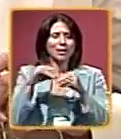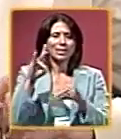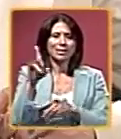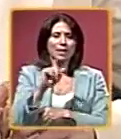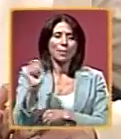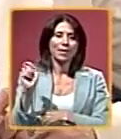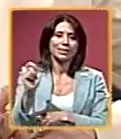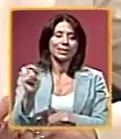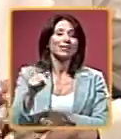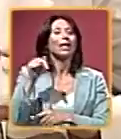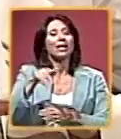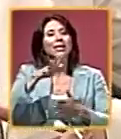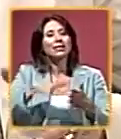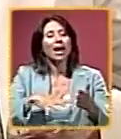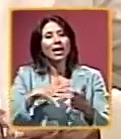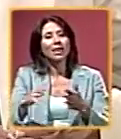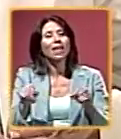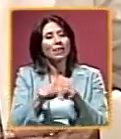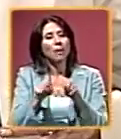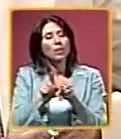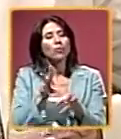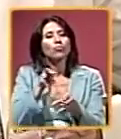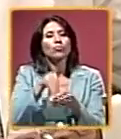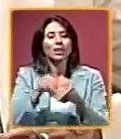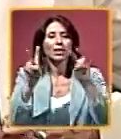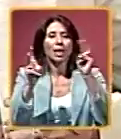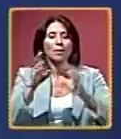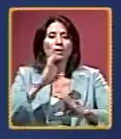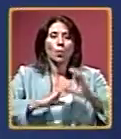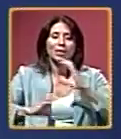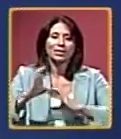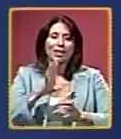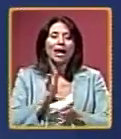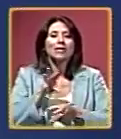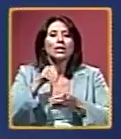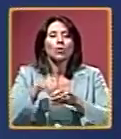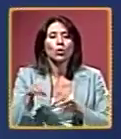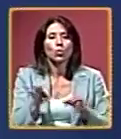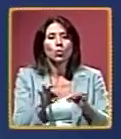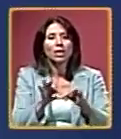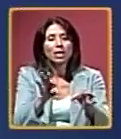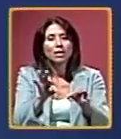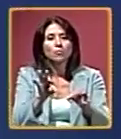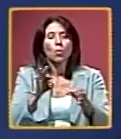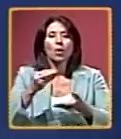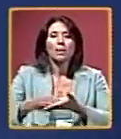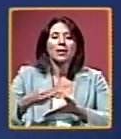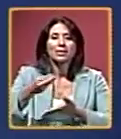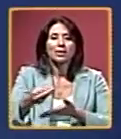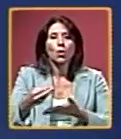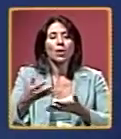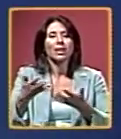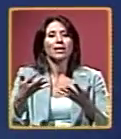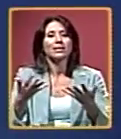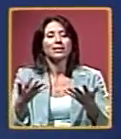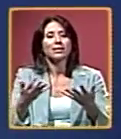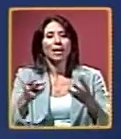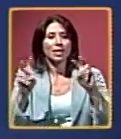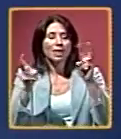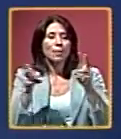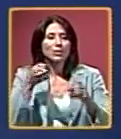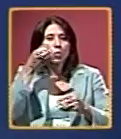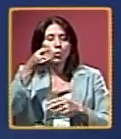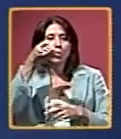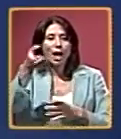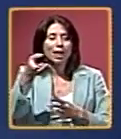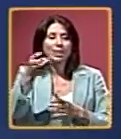en esta agenda también, por supuesto, los temas comerciales, incluido el tema turismo, el tema de inversiones, los temas